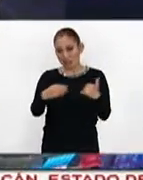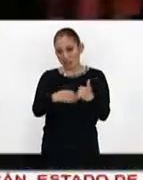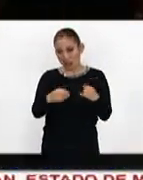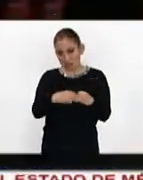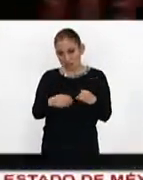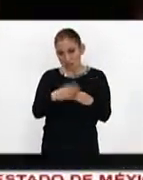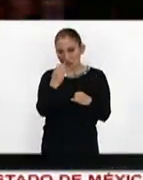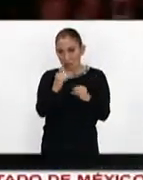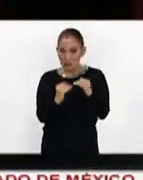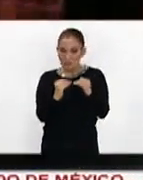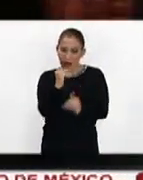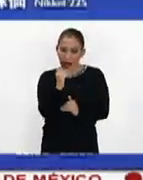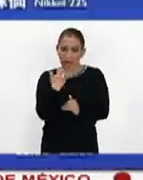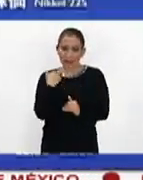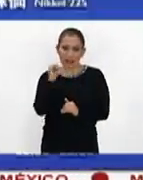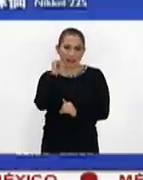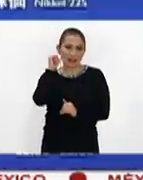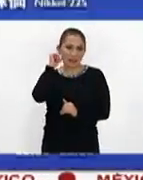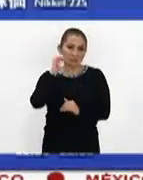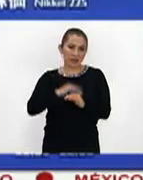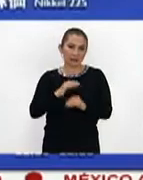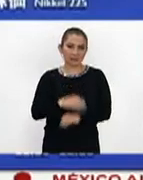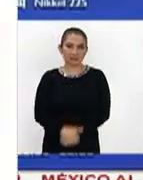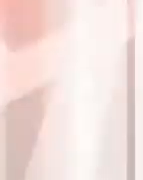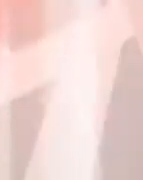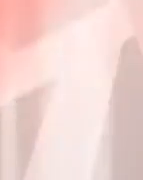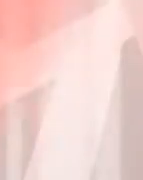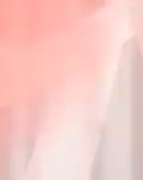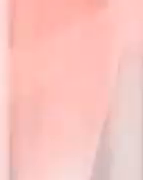9 centavos más que el cierre de ayer.